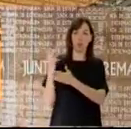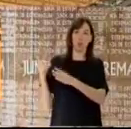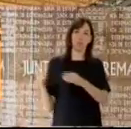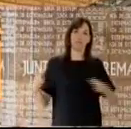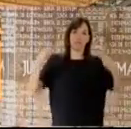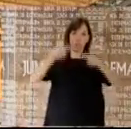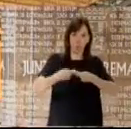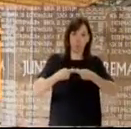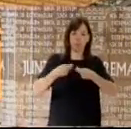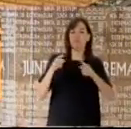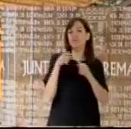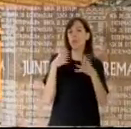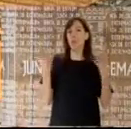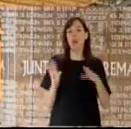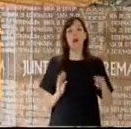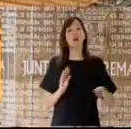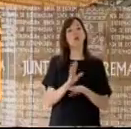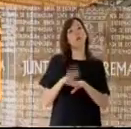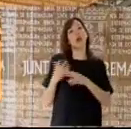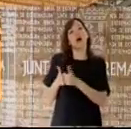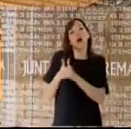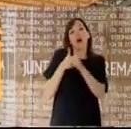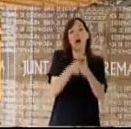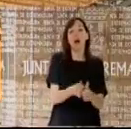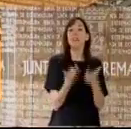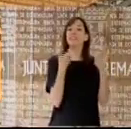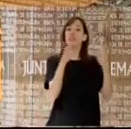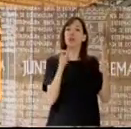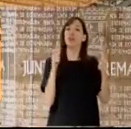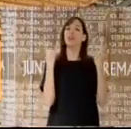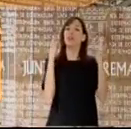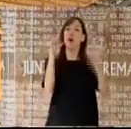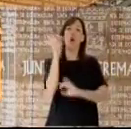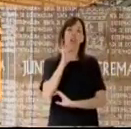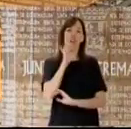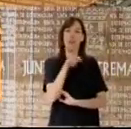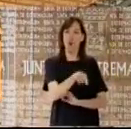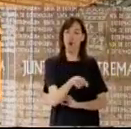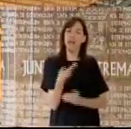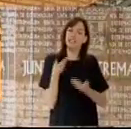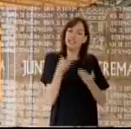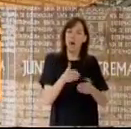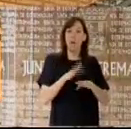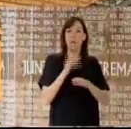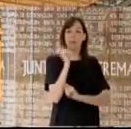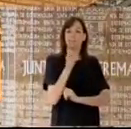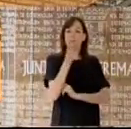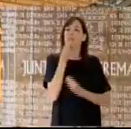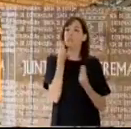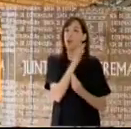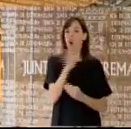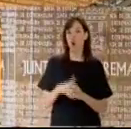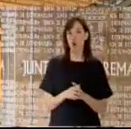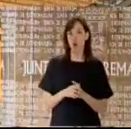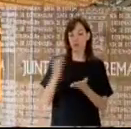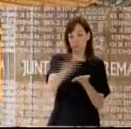de acompañamiento al sector del olivar en Extremadura es mejorar la competitividad de esas explotaciones mediante la adaptación